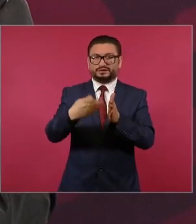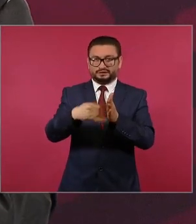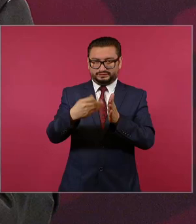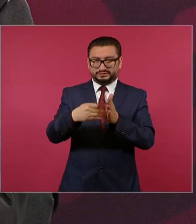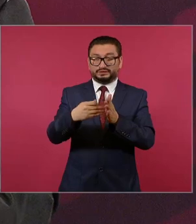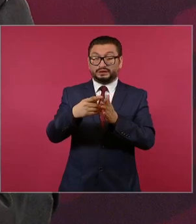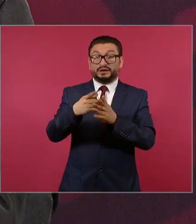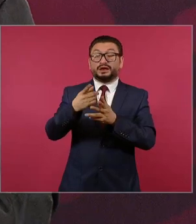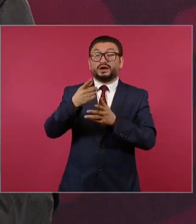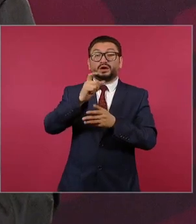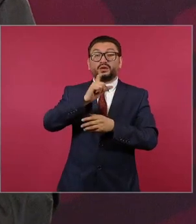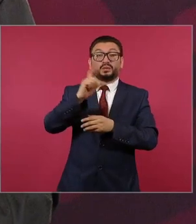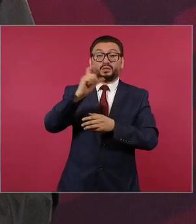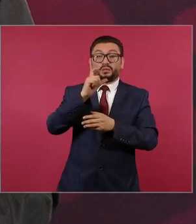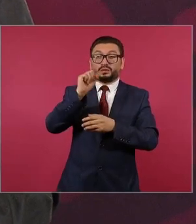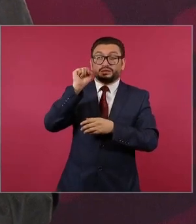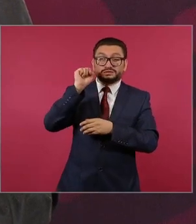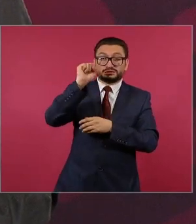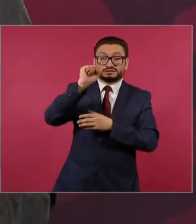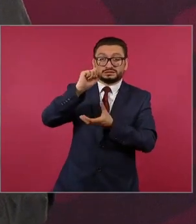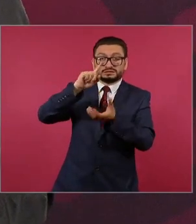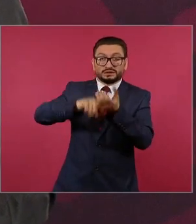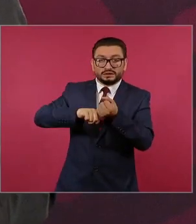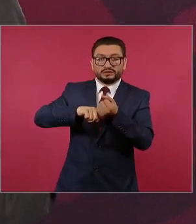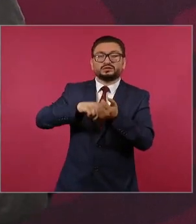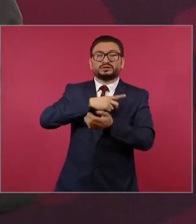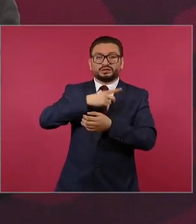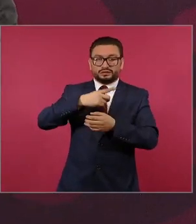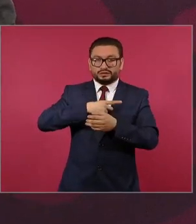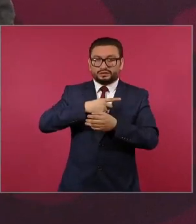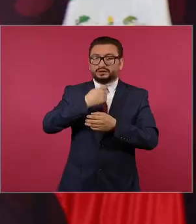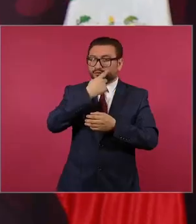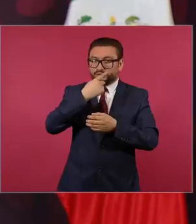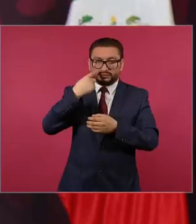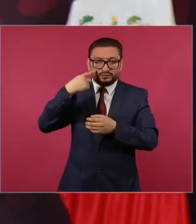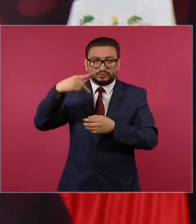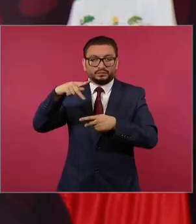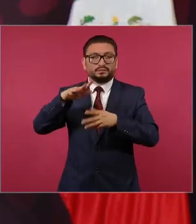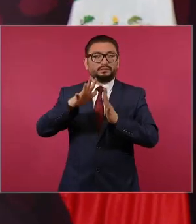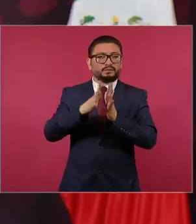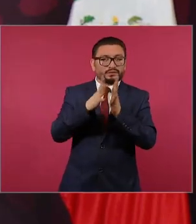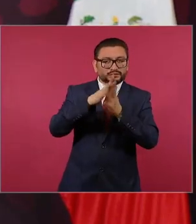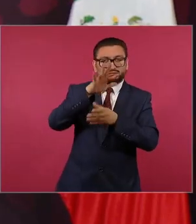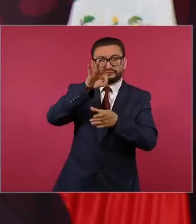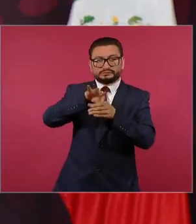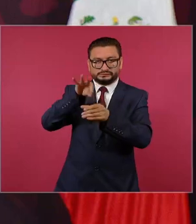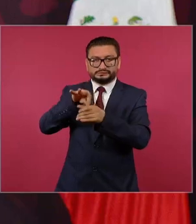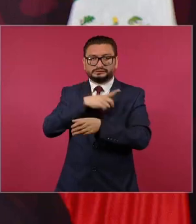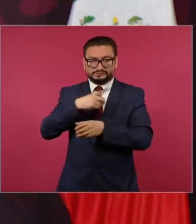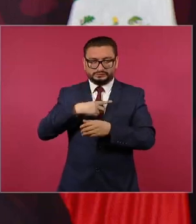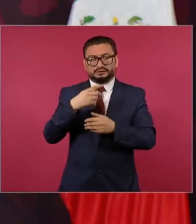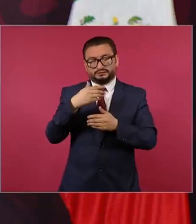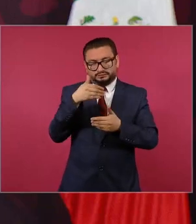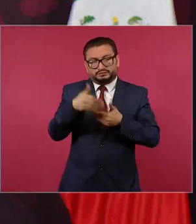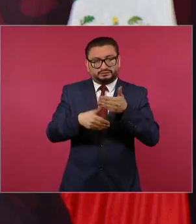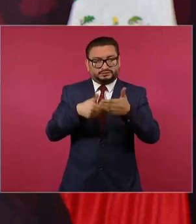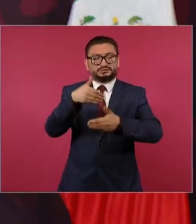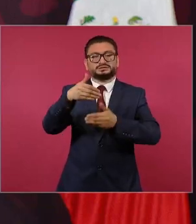democracia sindical, y ya se va avanzando. Ahora, en este